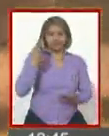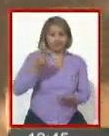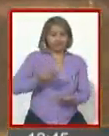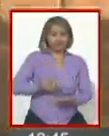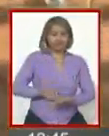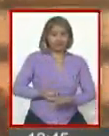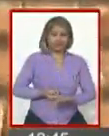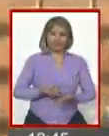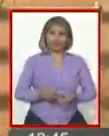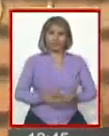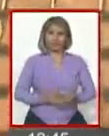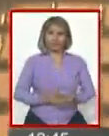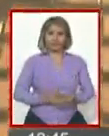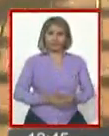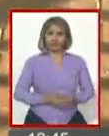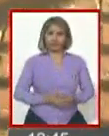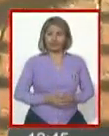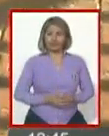piso,